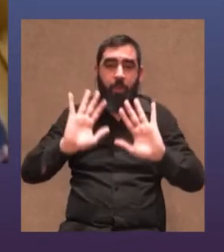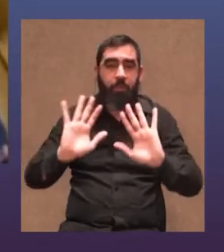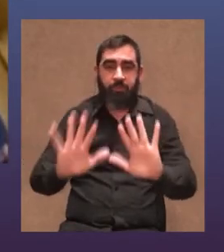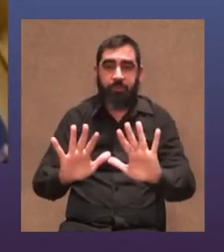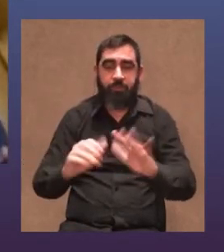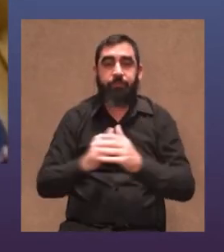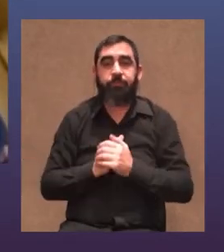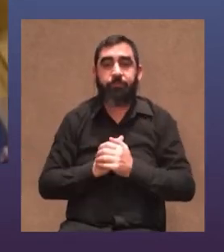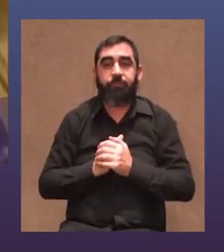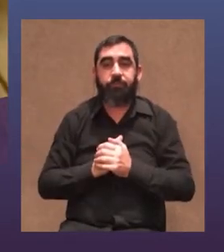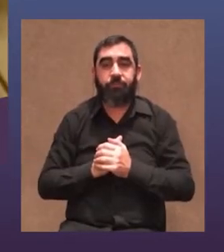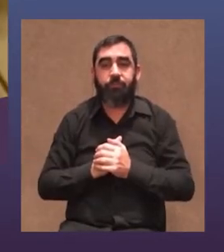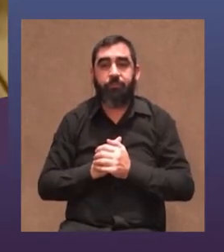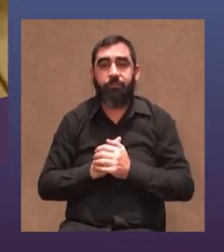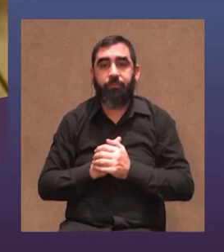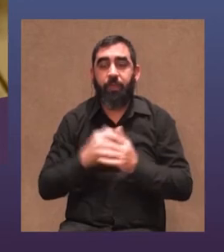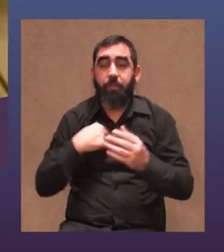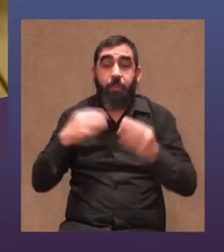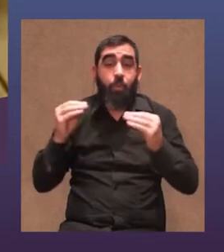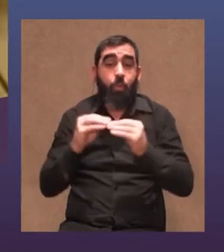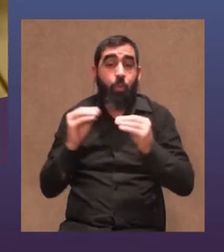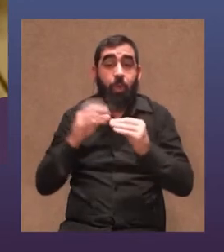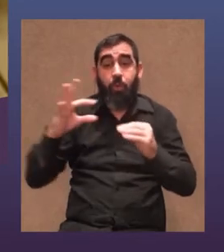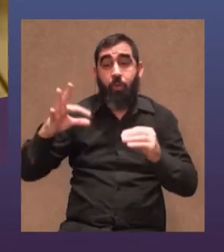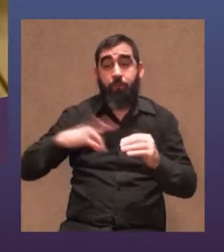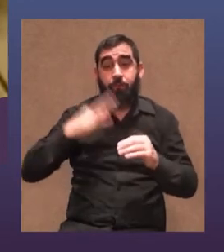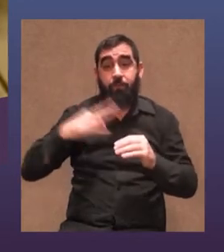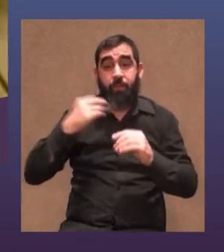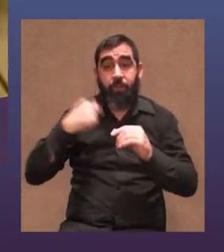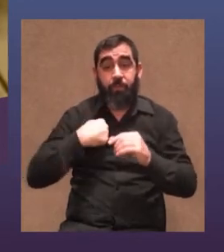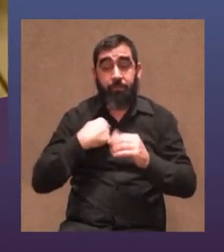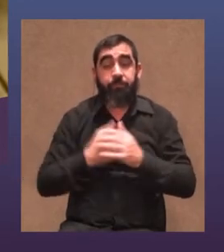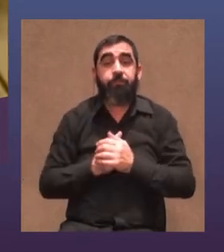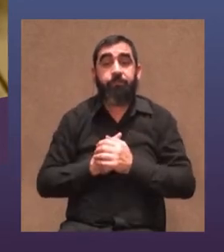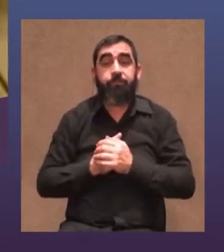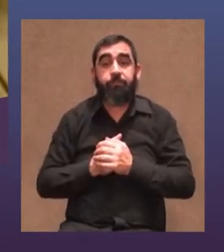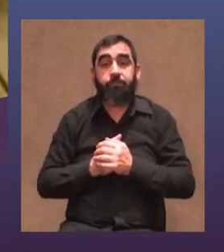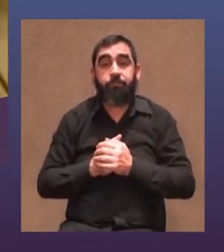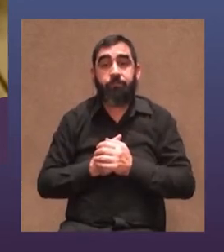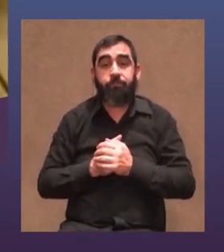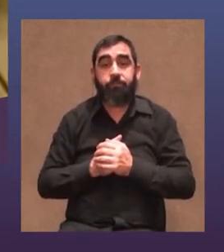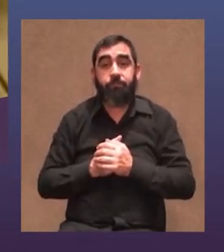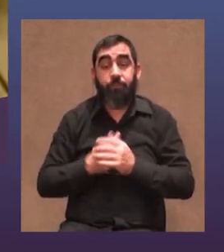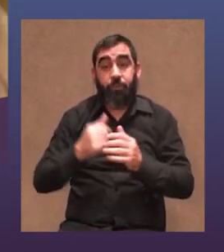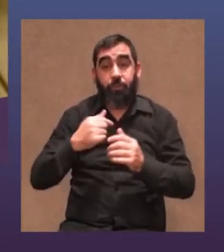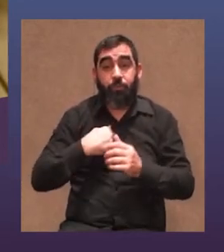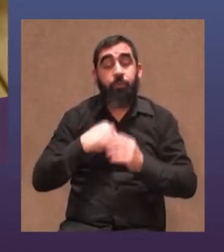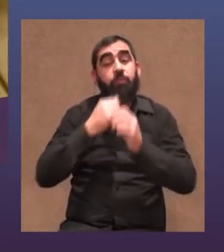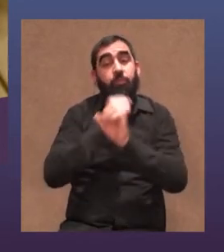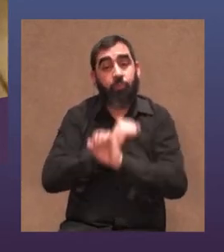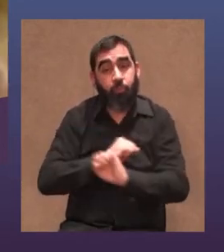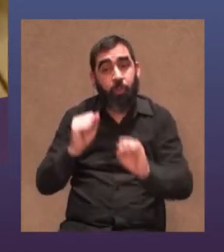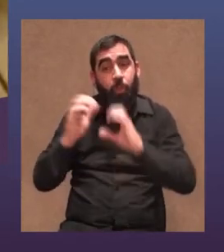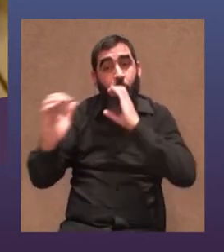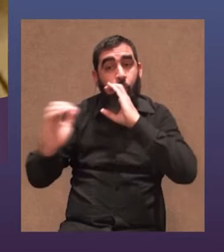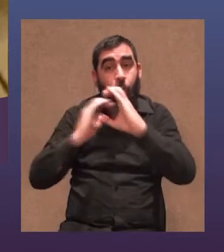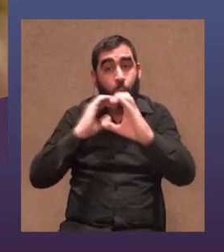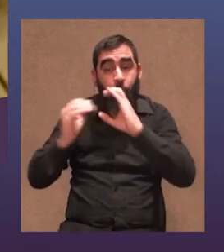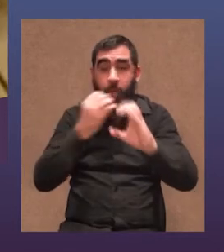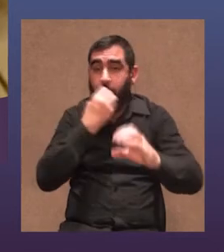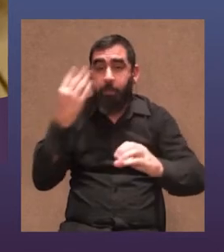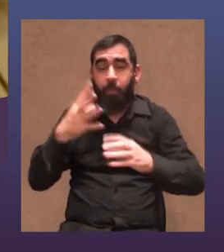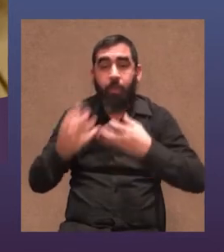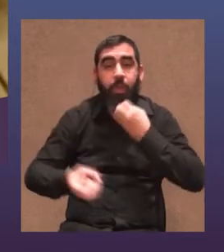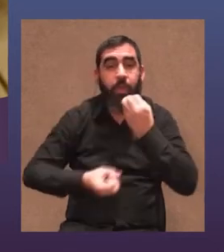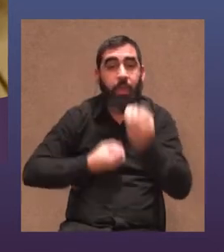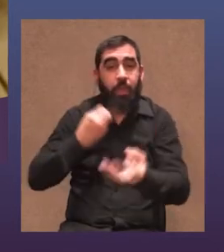Es el compañero de mi vida. Es donde yo puedo comunicarme y